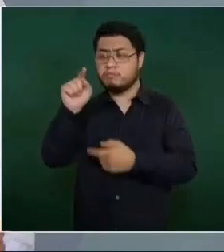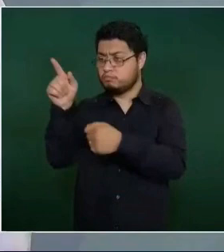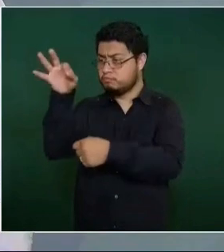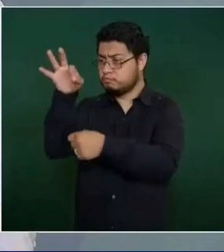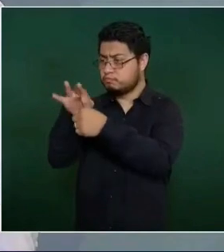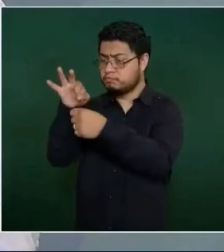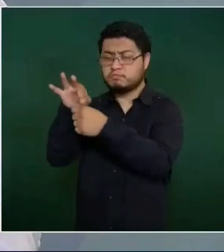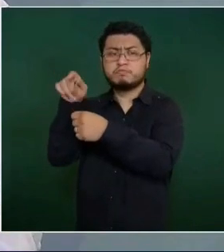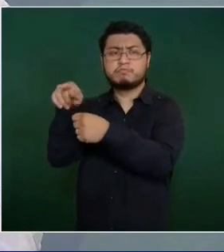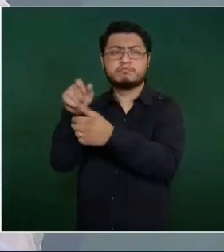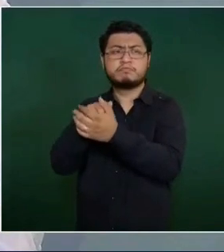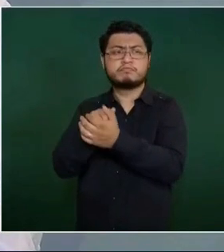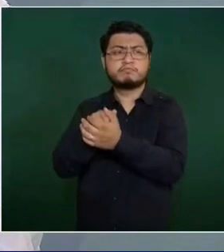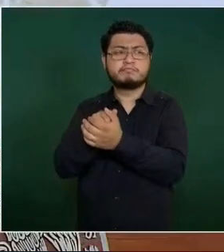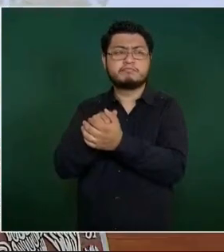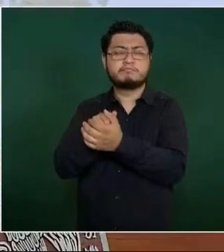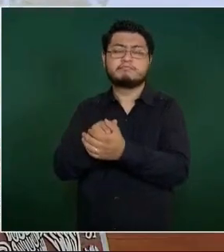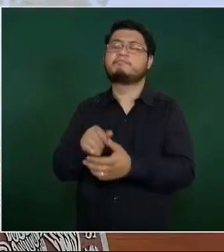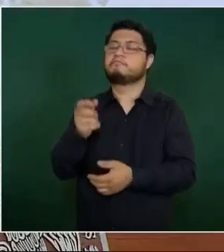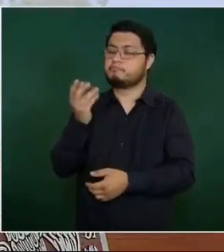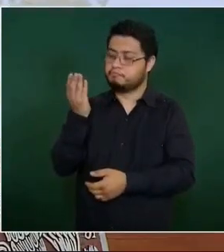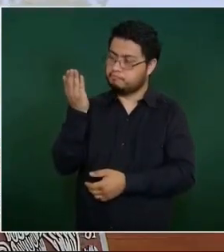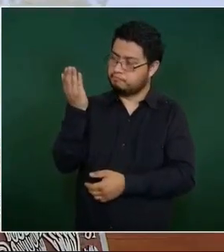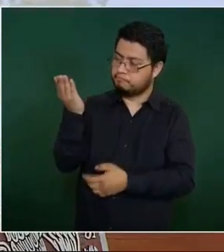electorales de